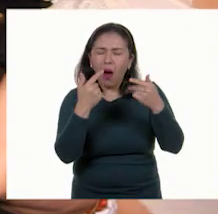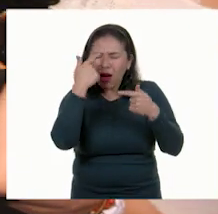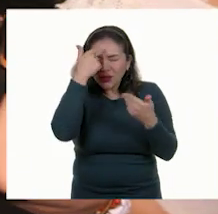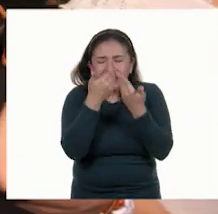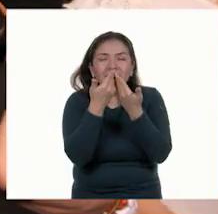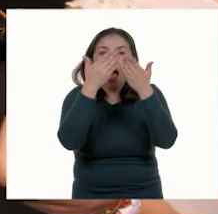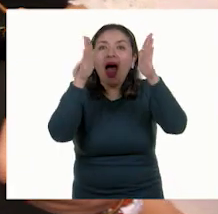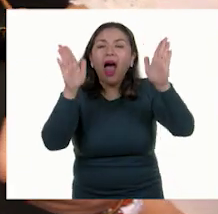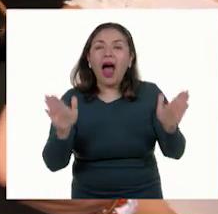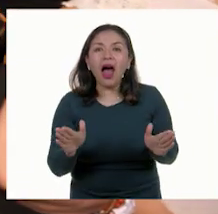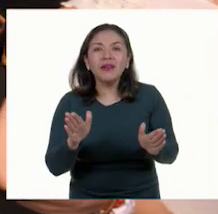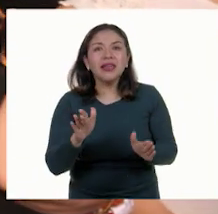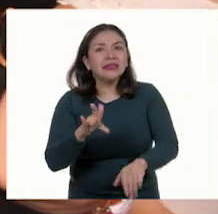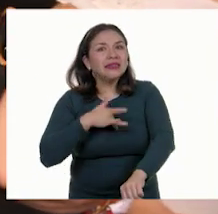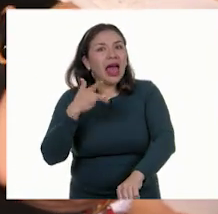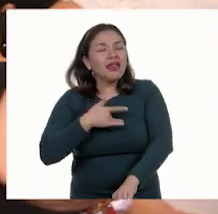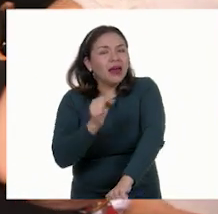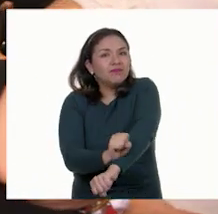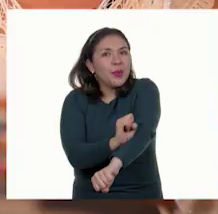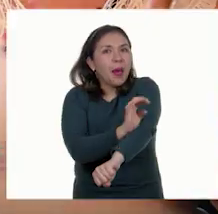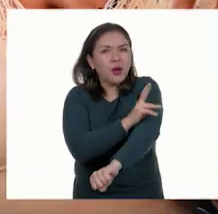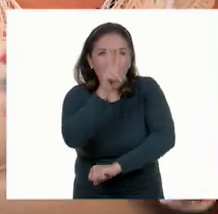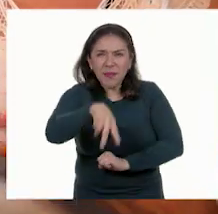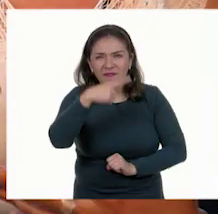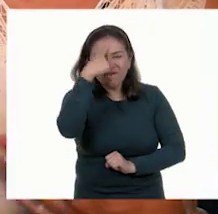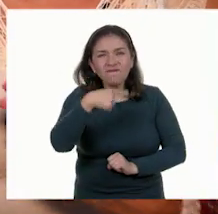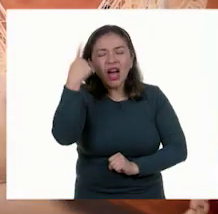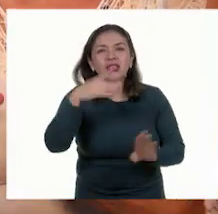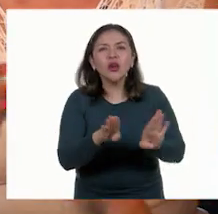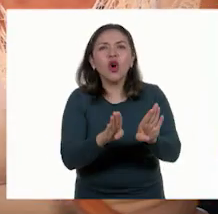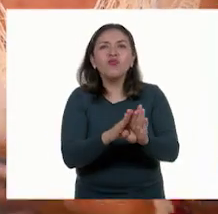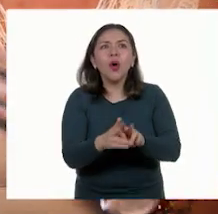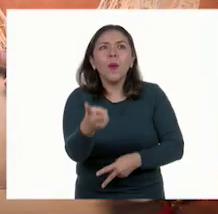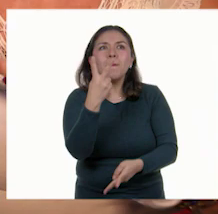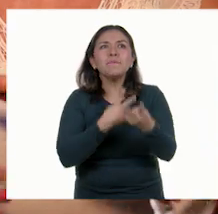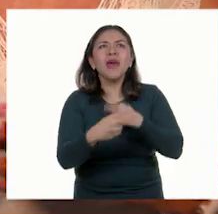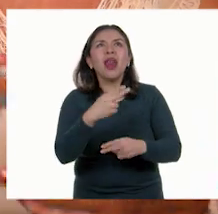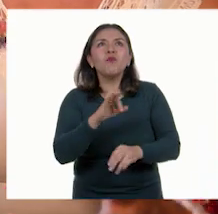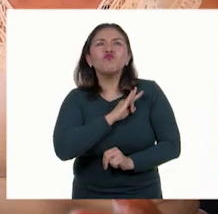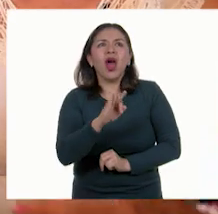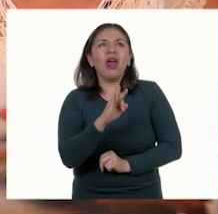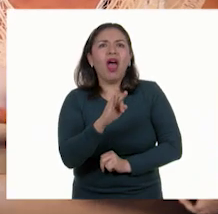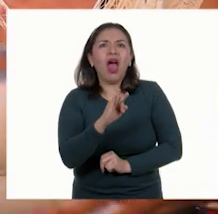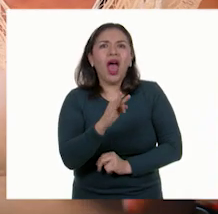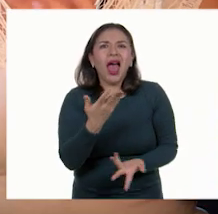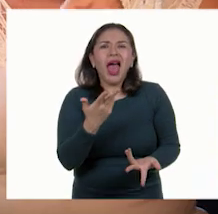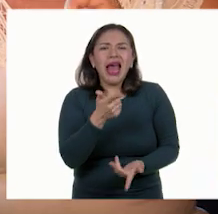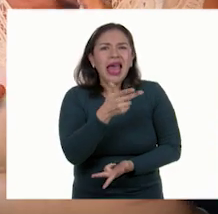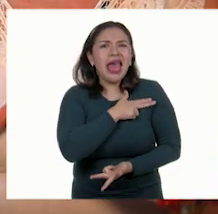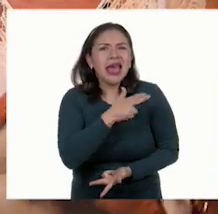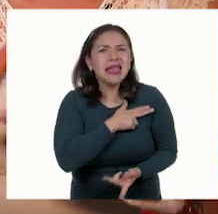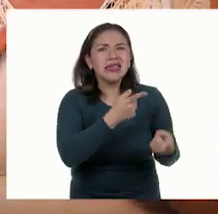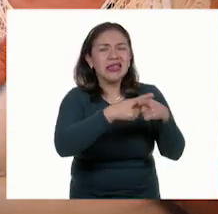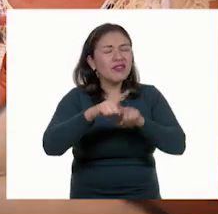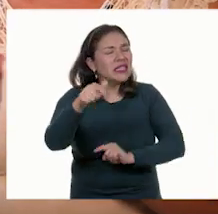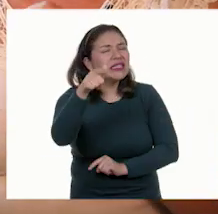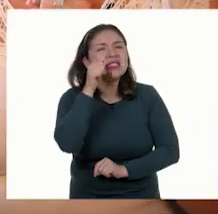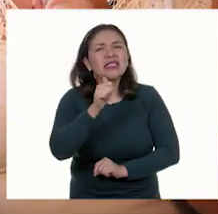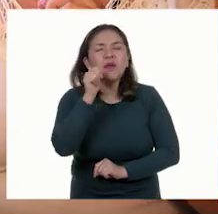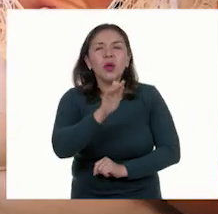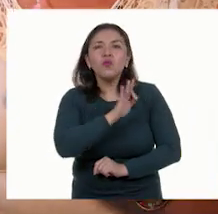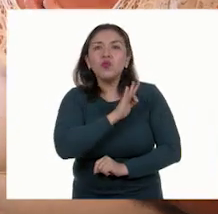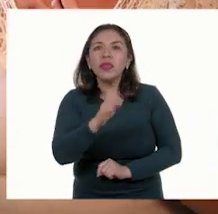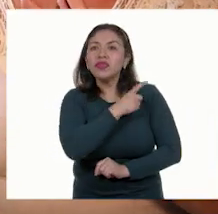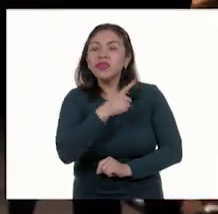abierto, es muy fácil generar lastimar o no. Entonces siempre tienes que estar como en